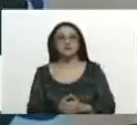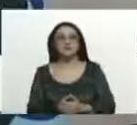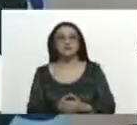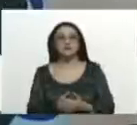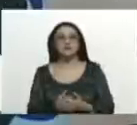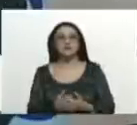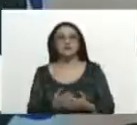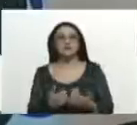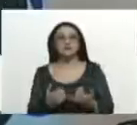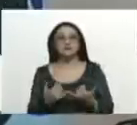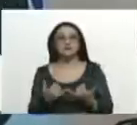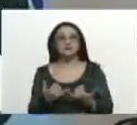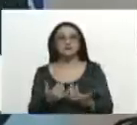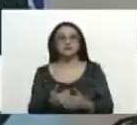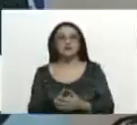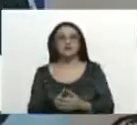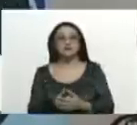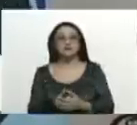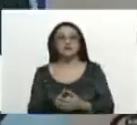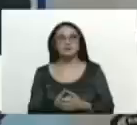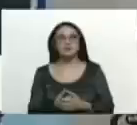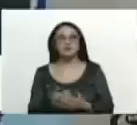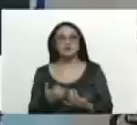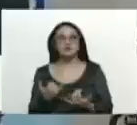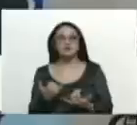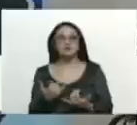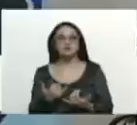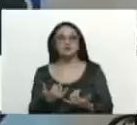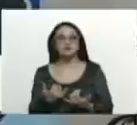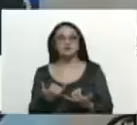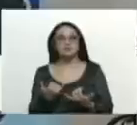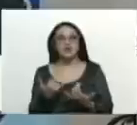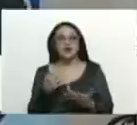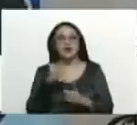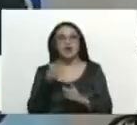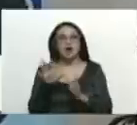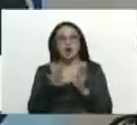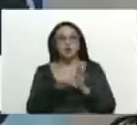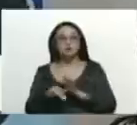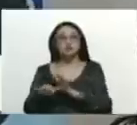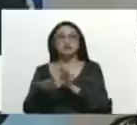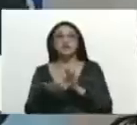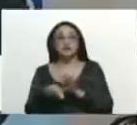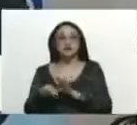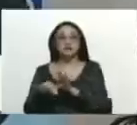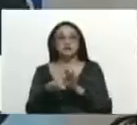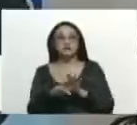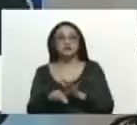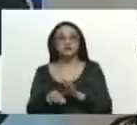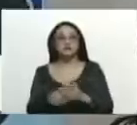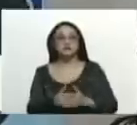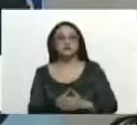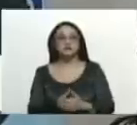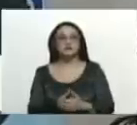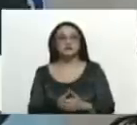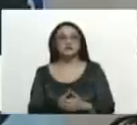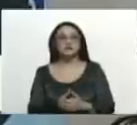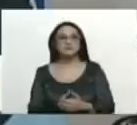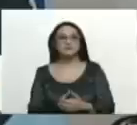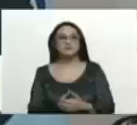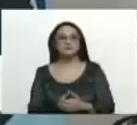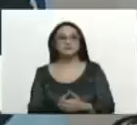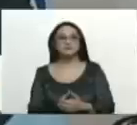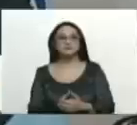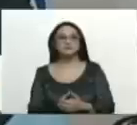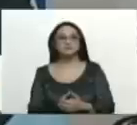duro y criminal flagelo de la corrupción que ha buscado